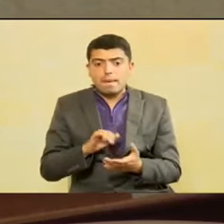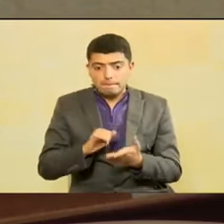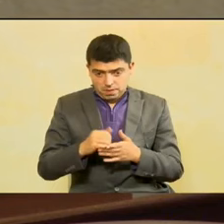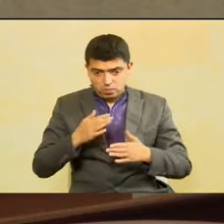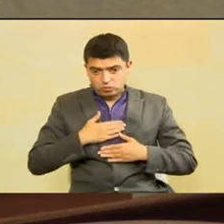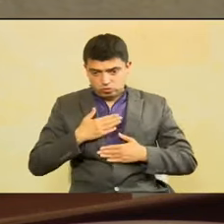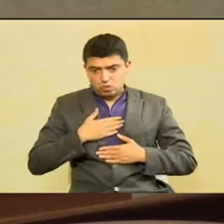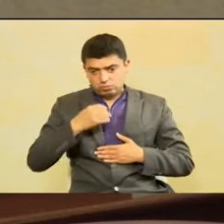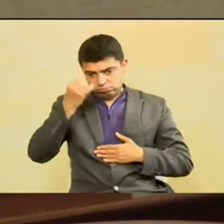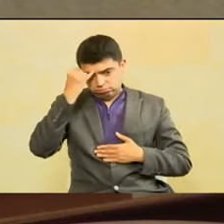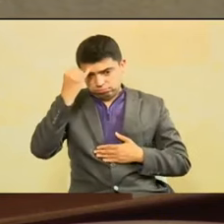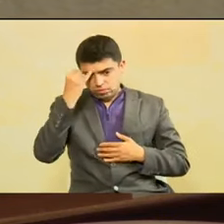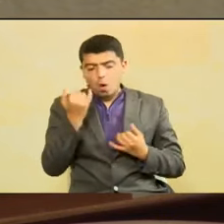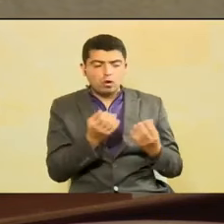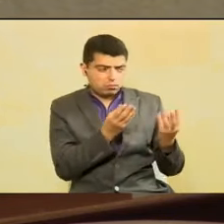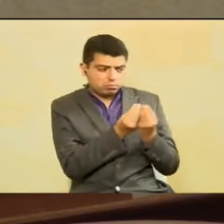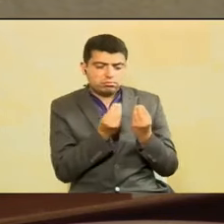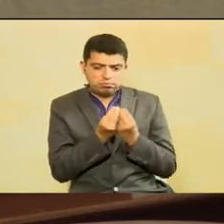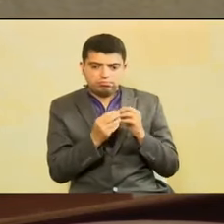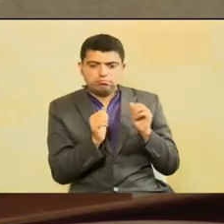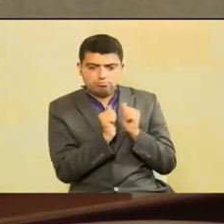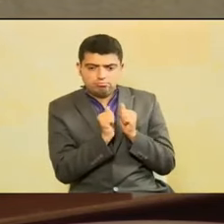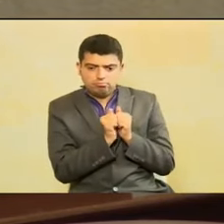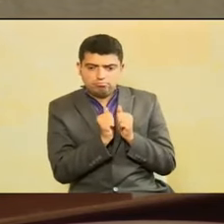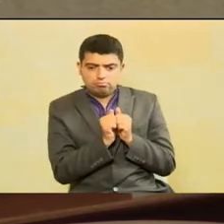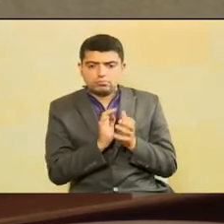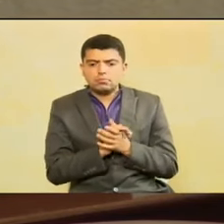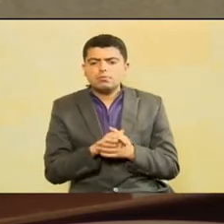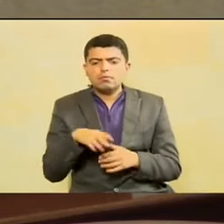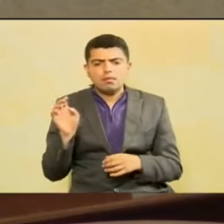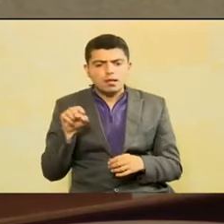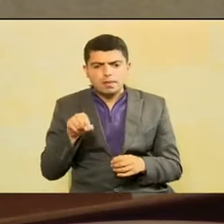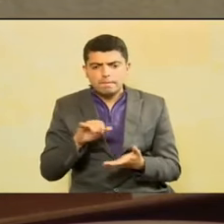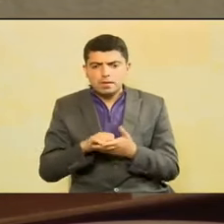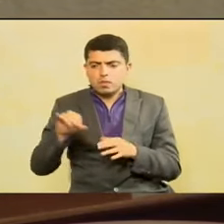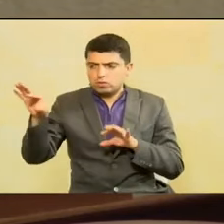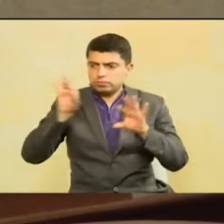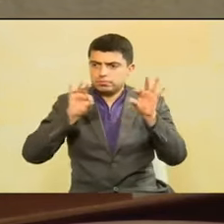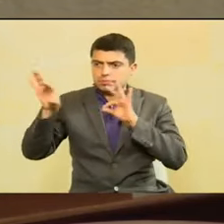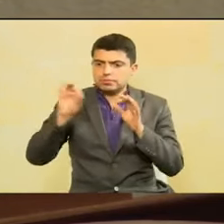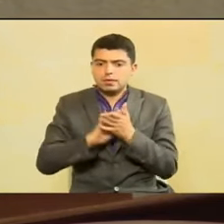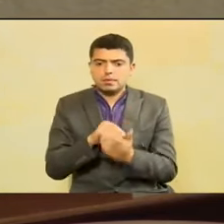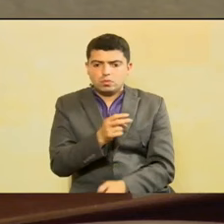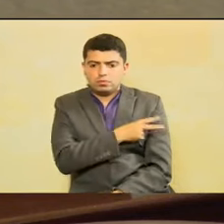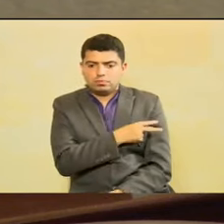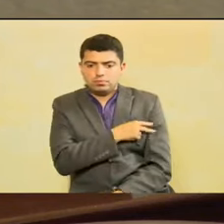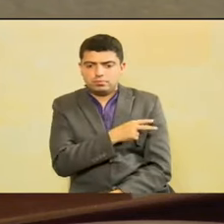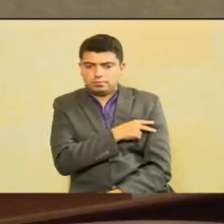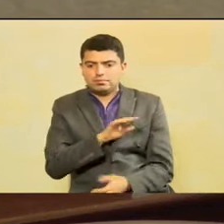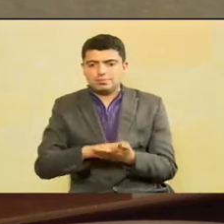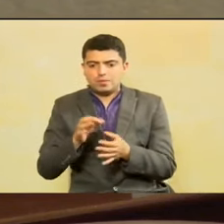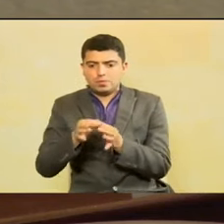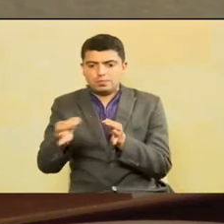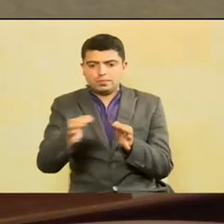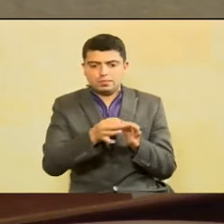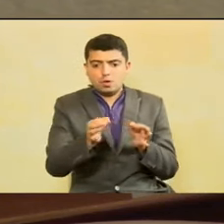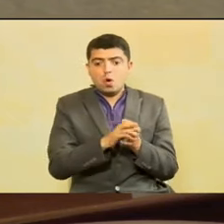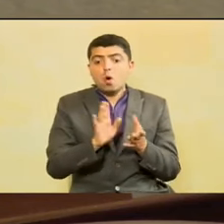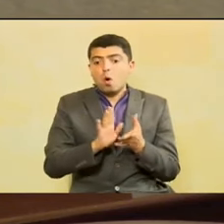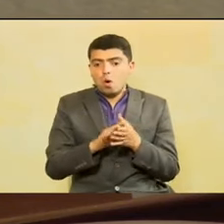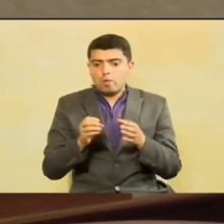y que me acompañaron otros compañeros que tiene que ver con la elección de los personeros mpales a través de los consejos